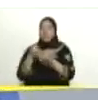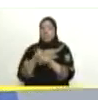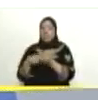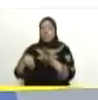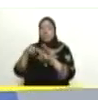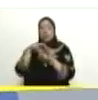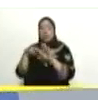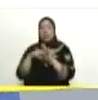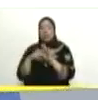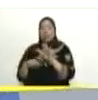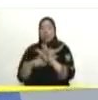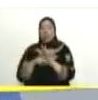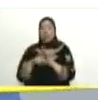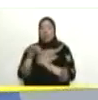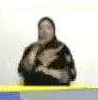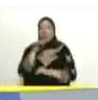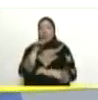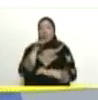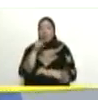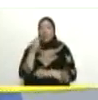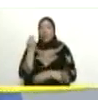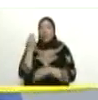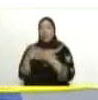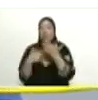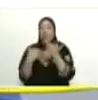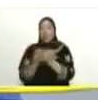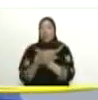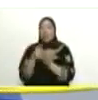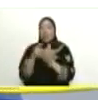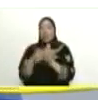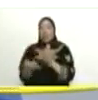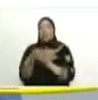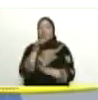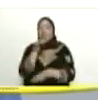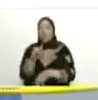medidas coercitivas unilaterales, pedidas por esa derecha fascista,